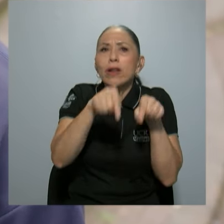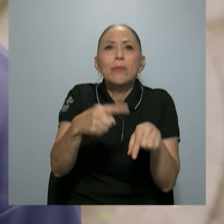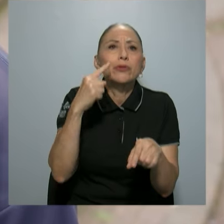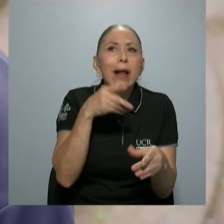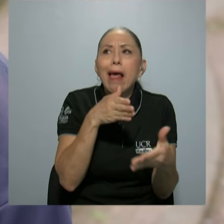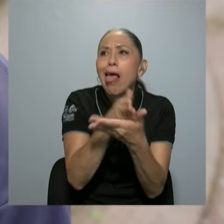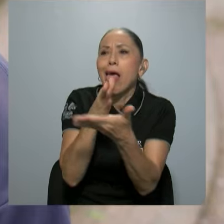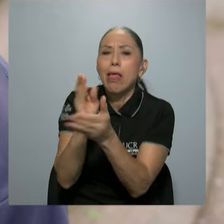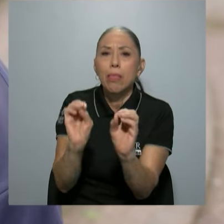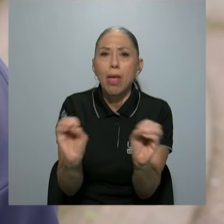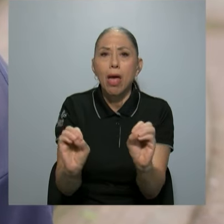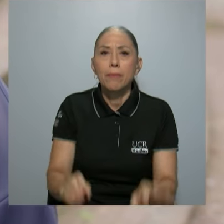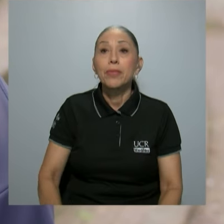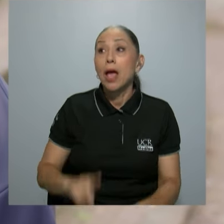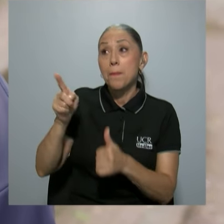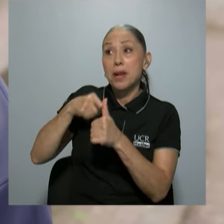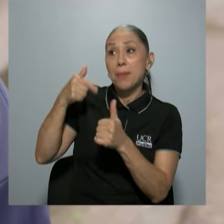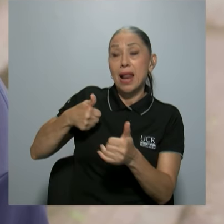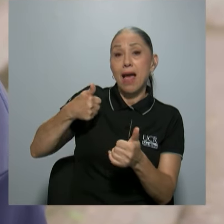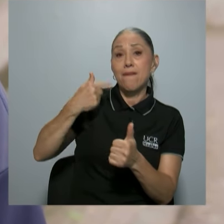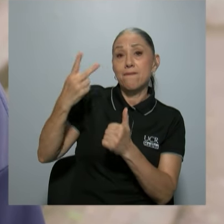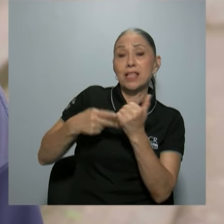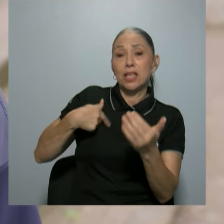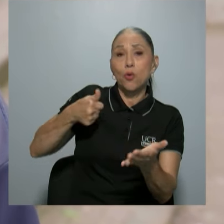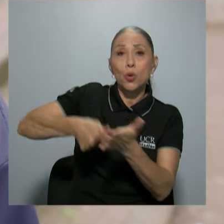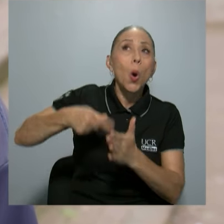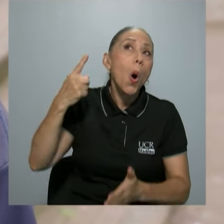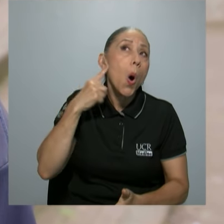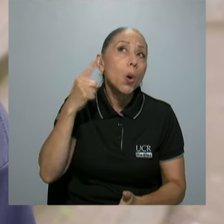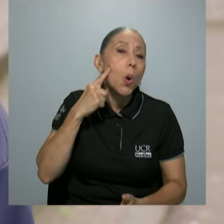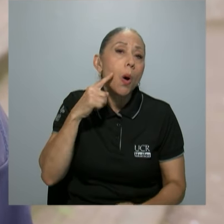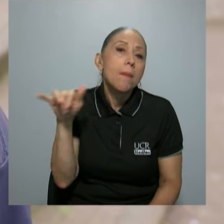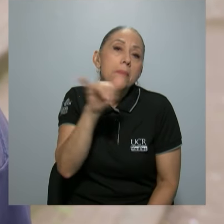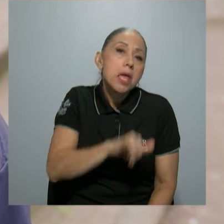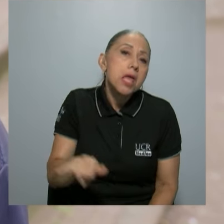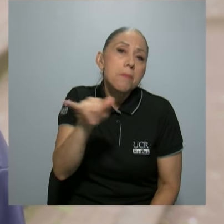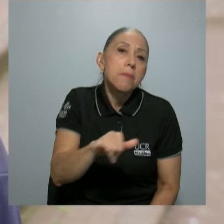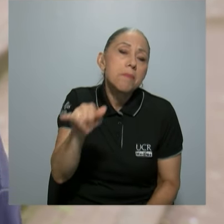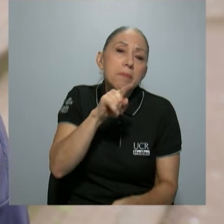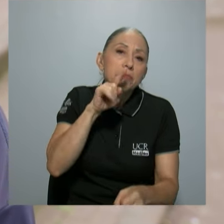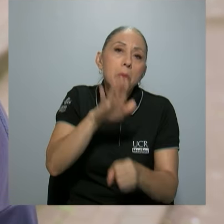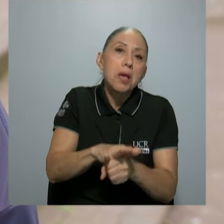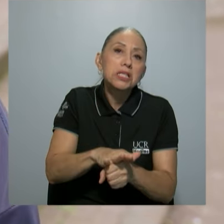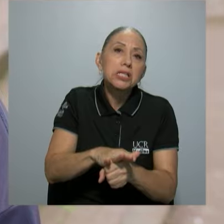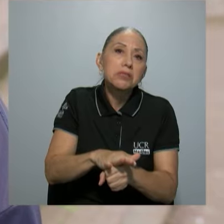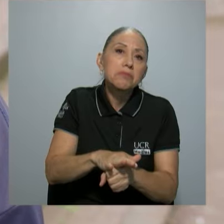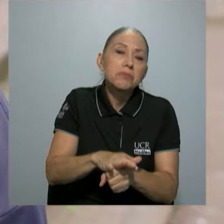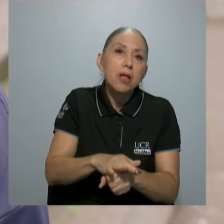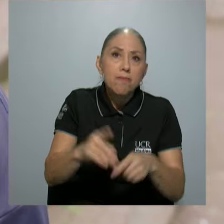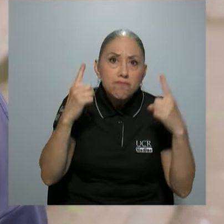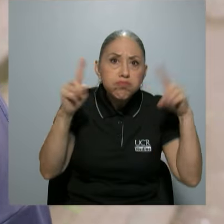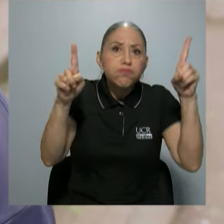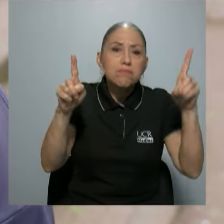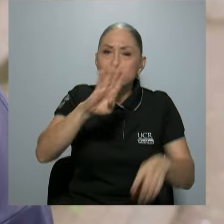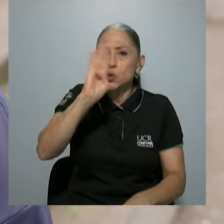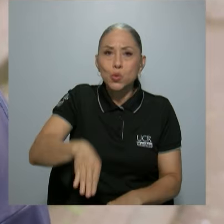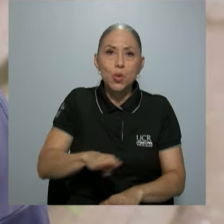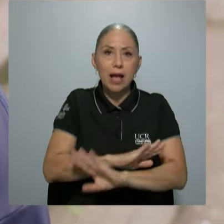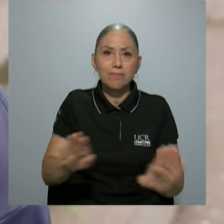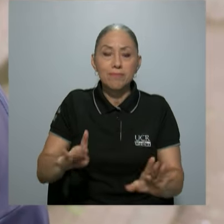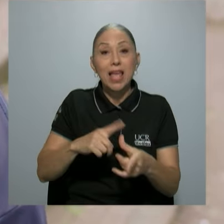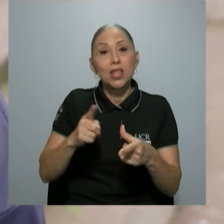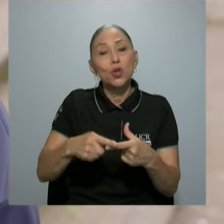Desde la primera vez que voté, pues oigo las mismas promesas que no se cumplen nunca, ¿verdad? Entonces, ¿qué pasa? Que a la hora de votar ya uno